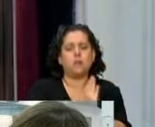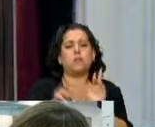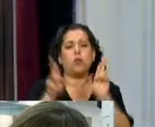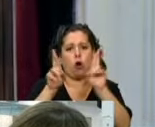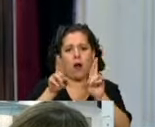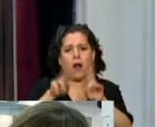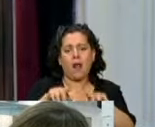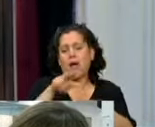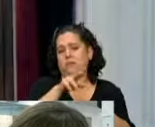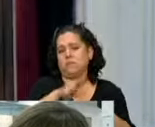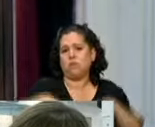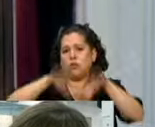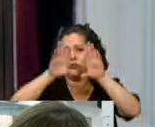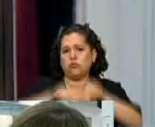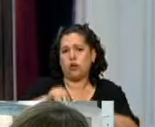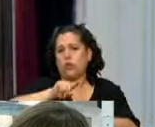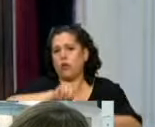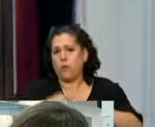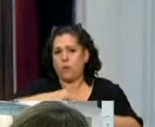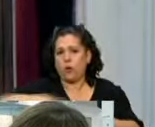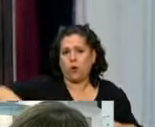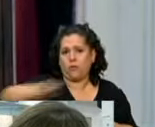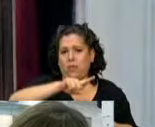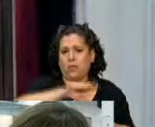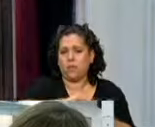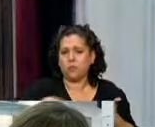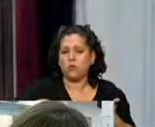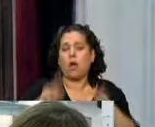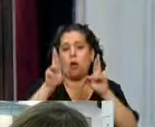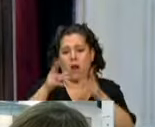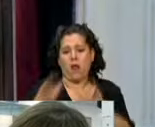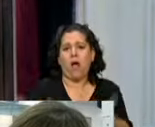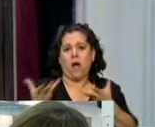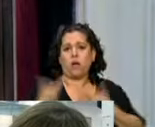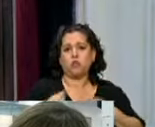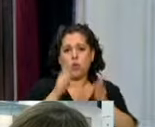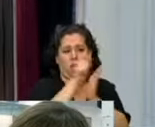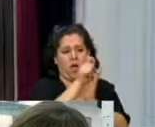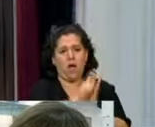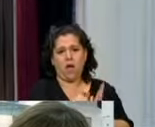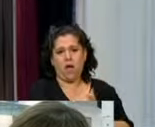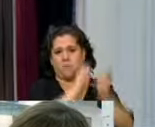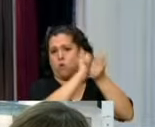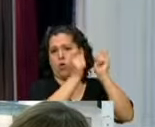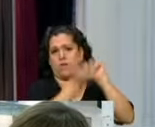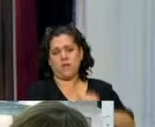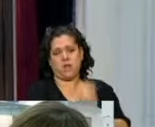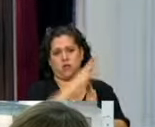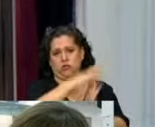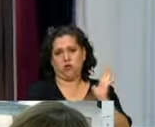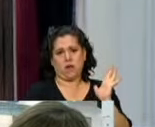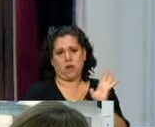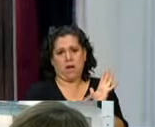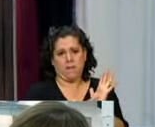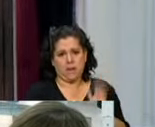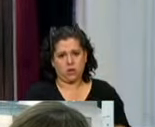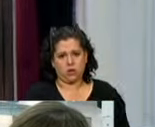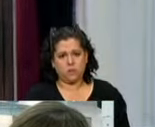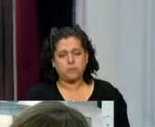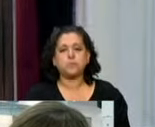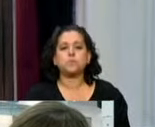costos políticos sumo Laura no no cortes lo sumo a Zapata porque esto que está diciendo Andrea Me parece muy